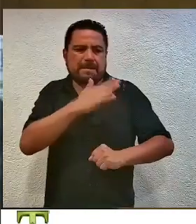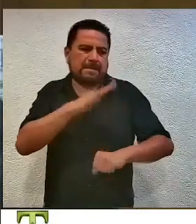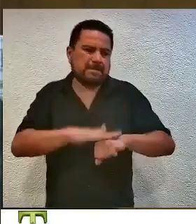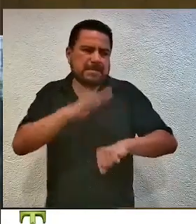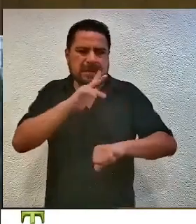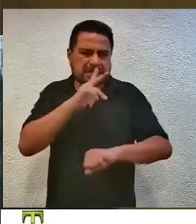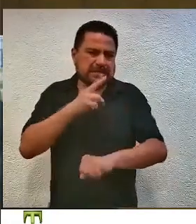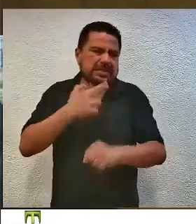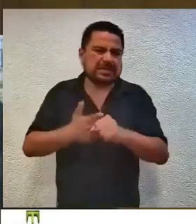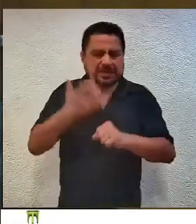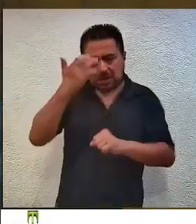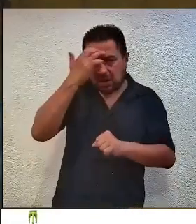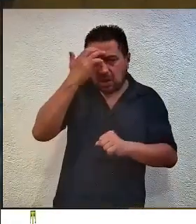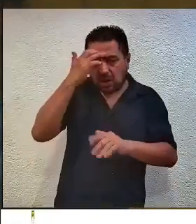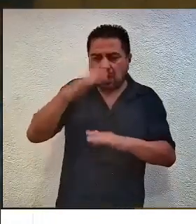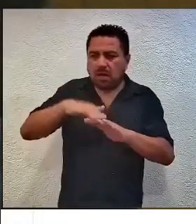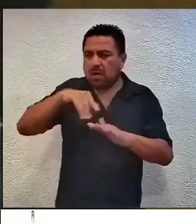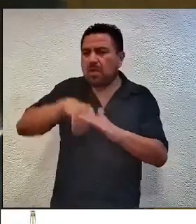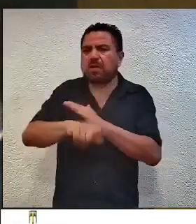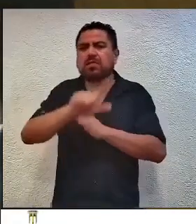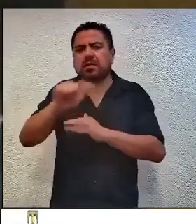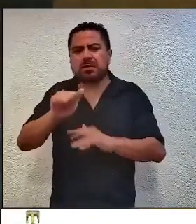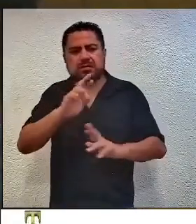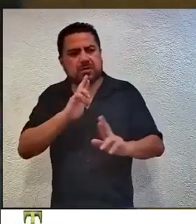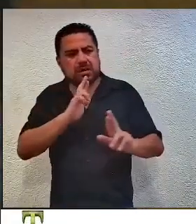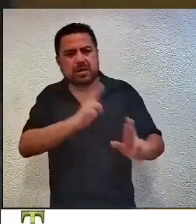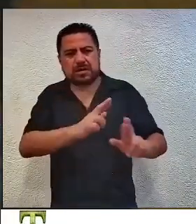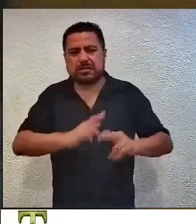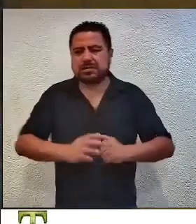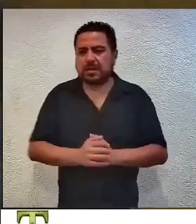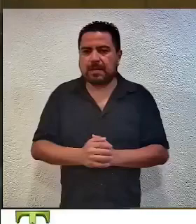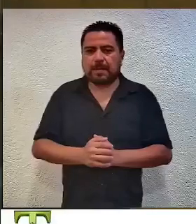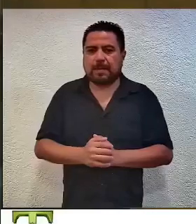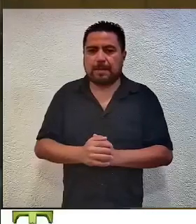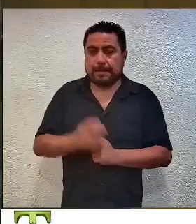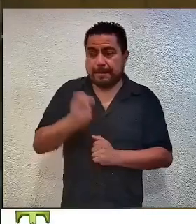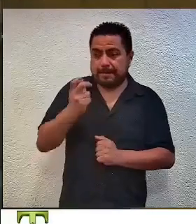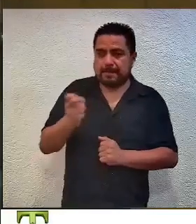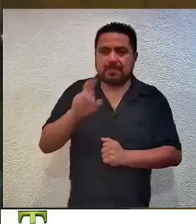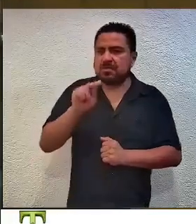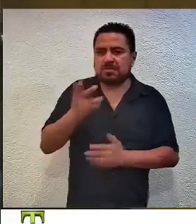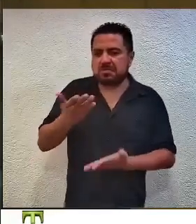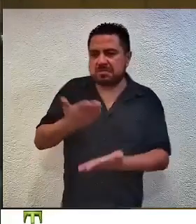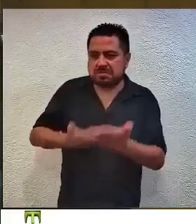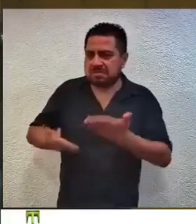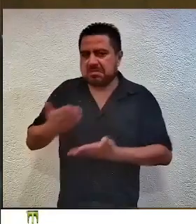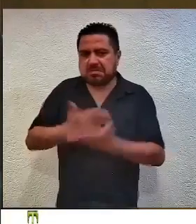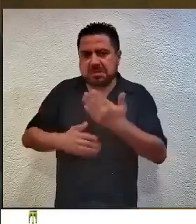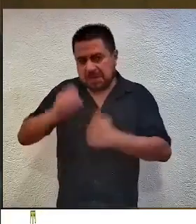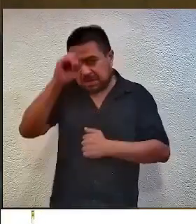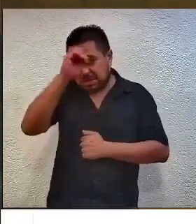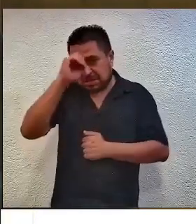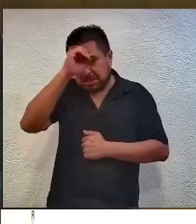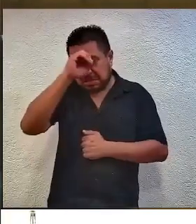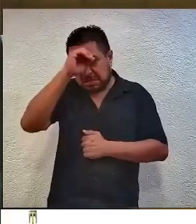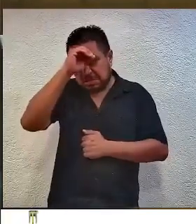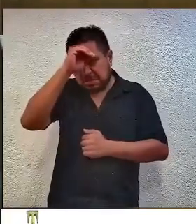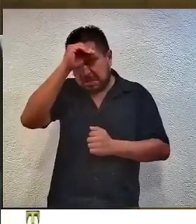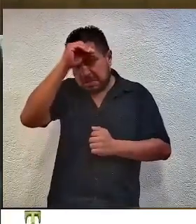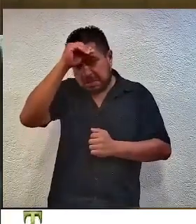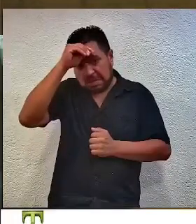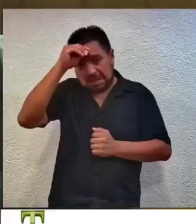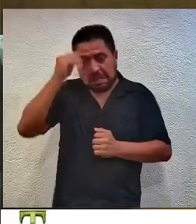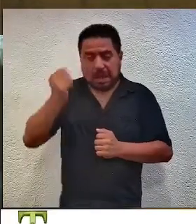para conocer y resolver. De ahí que no comparto el criterio y en